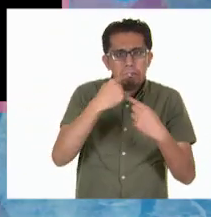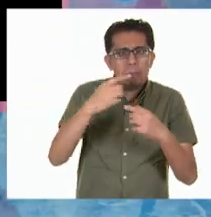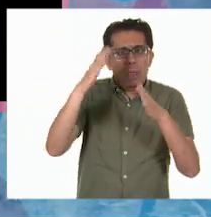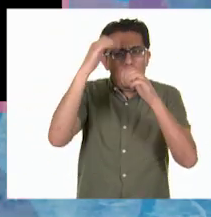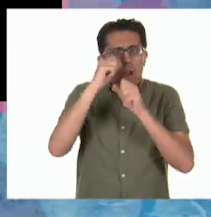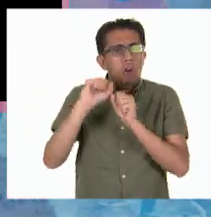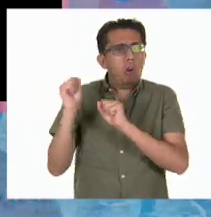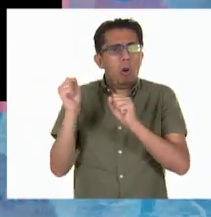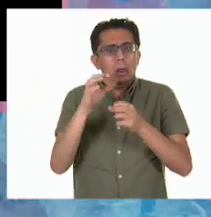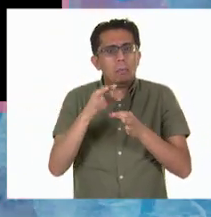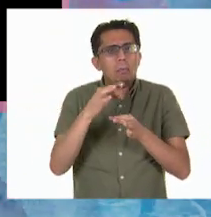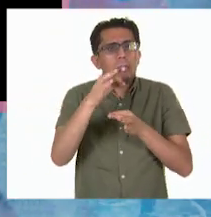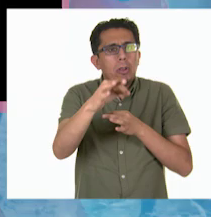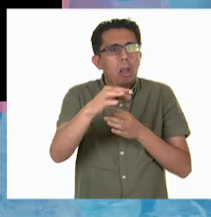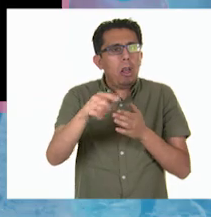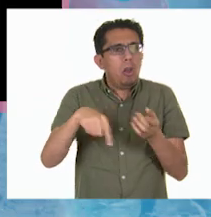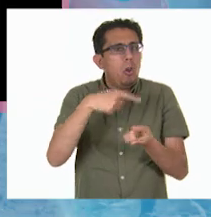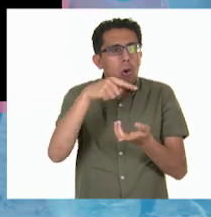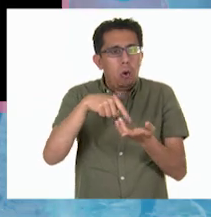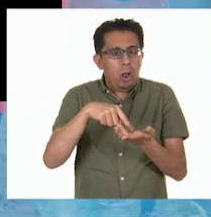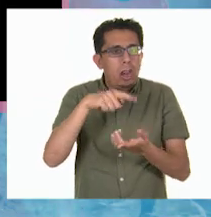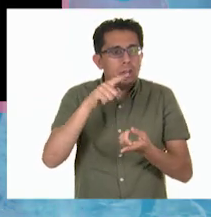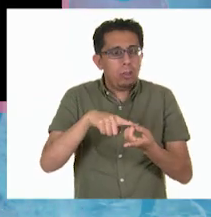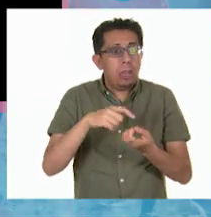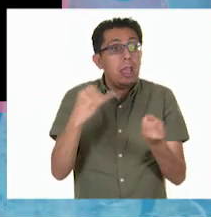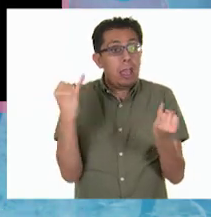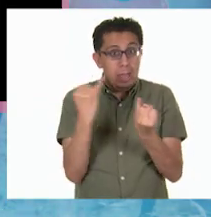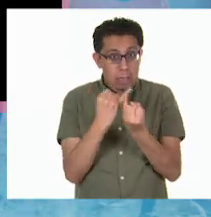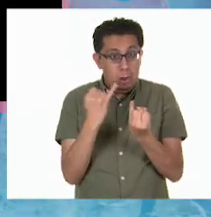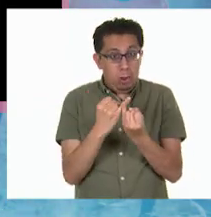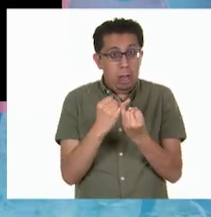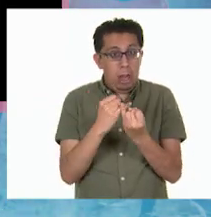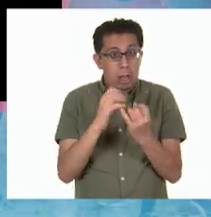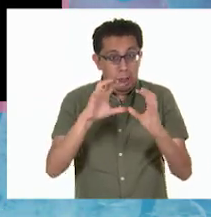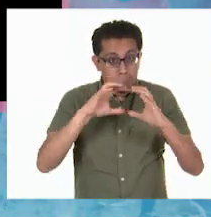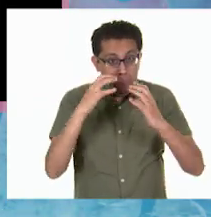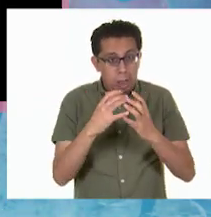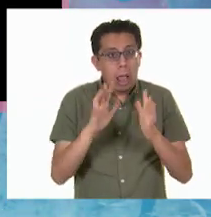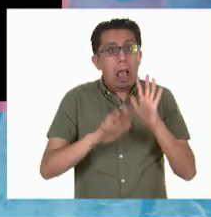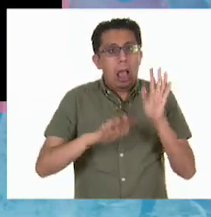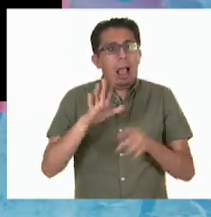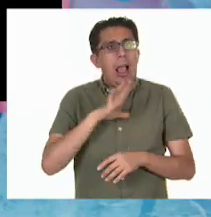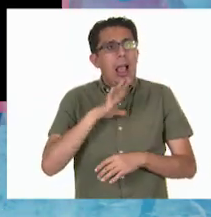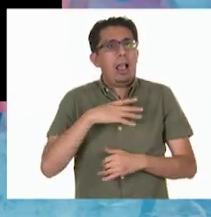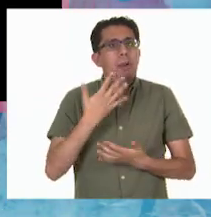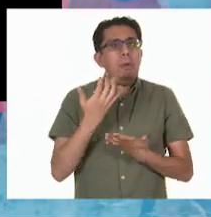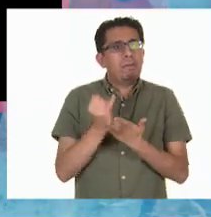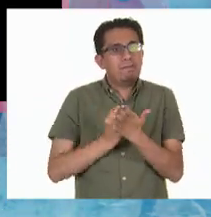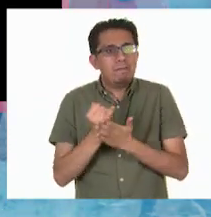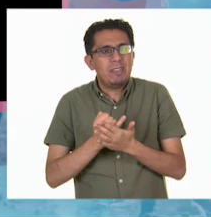hay que correr. Igual que la carrera de bola, a veces se hacen apuestas para ver quién